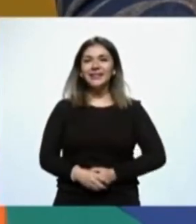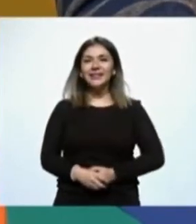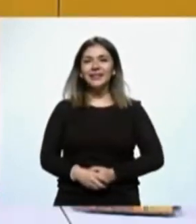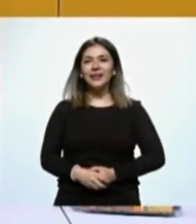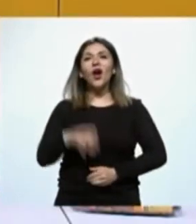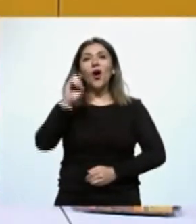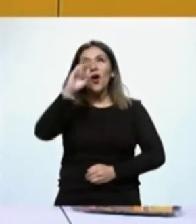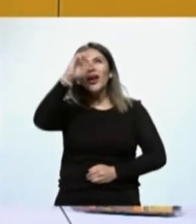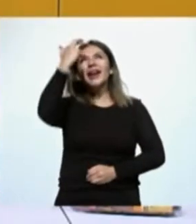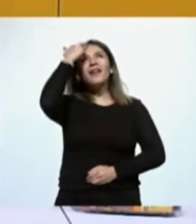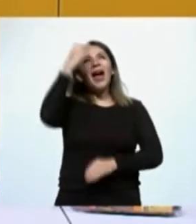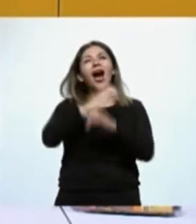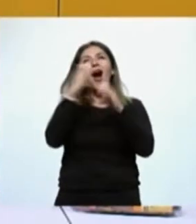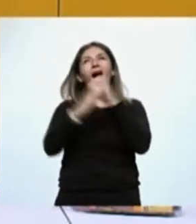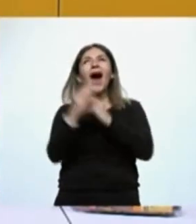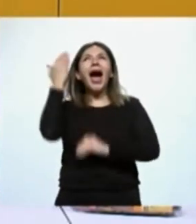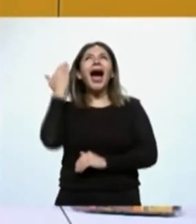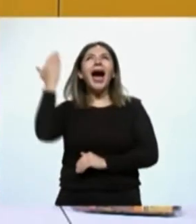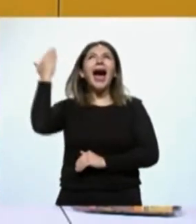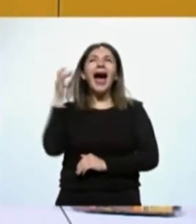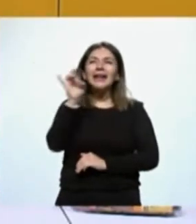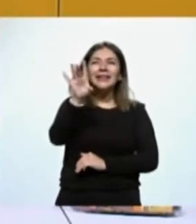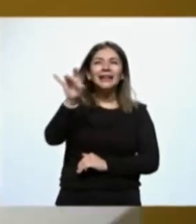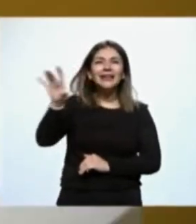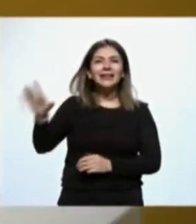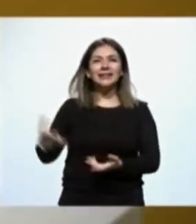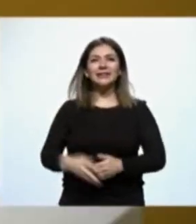y nos hacen recordar cosas que vivimos.